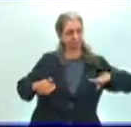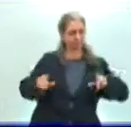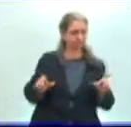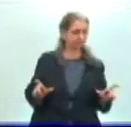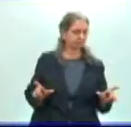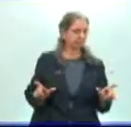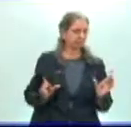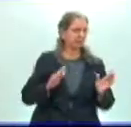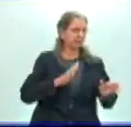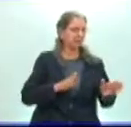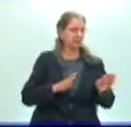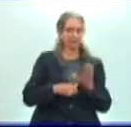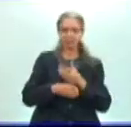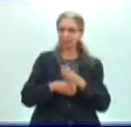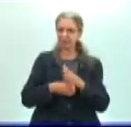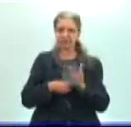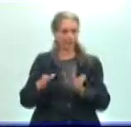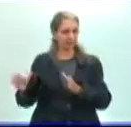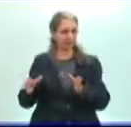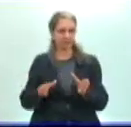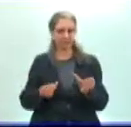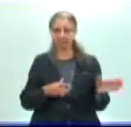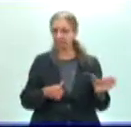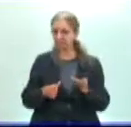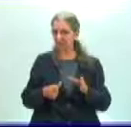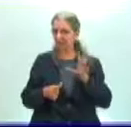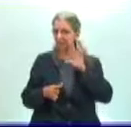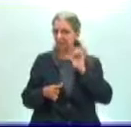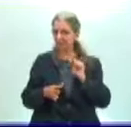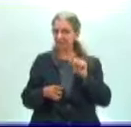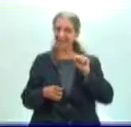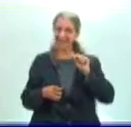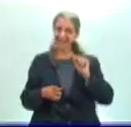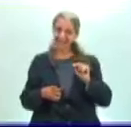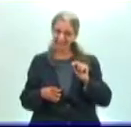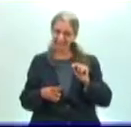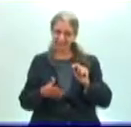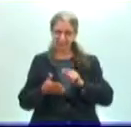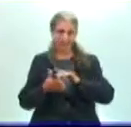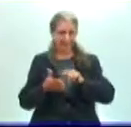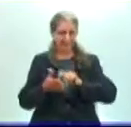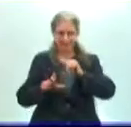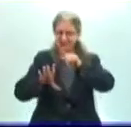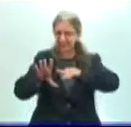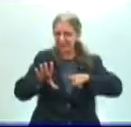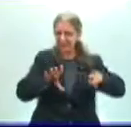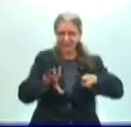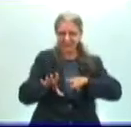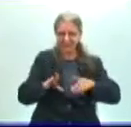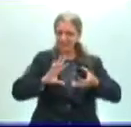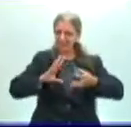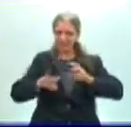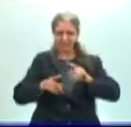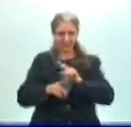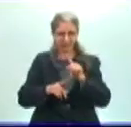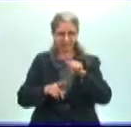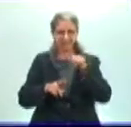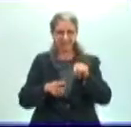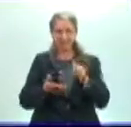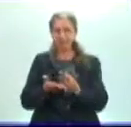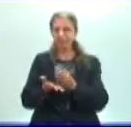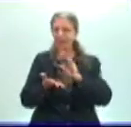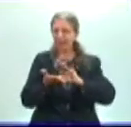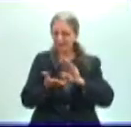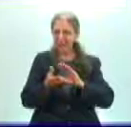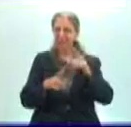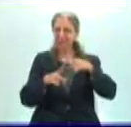Por tanto, no debes estar ahora tratando de trazar la figura. Simplemente oriéntate con tu